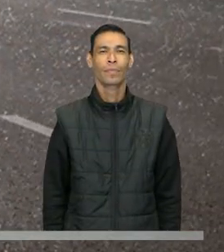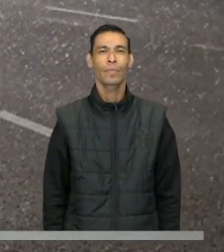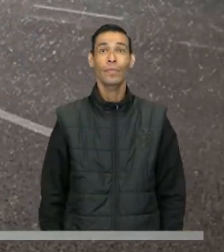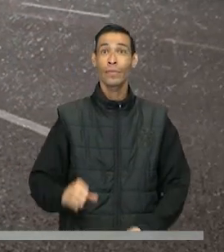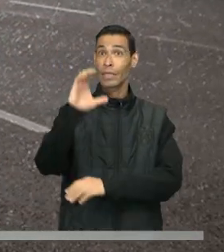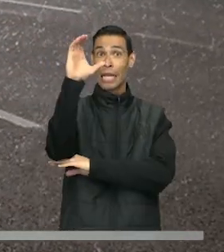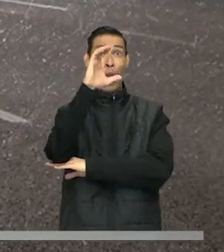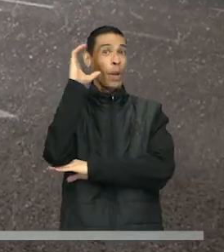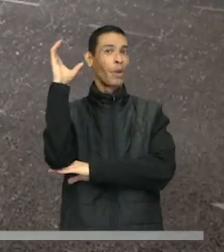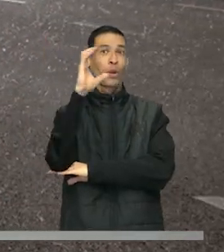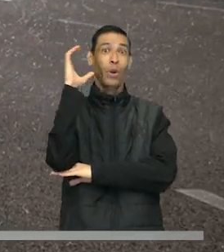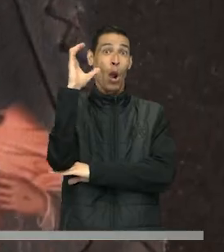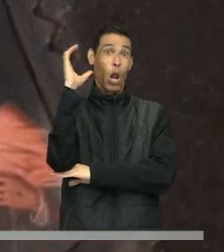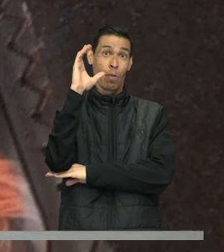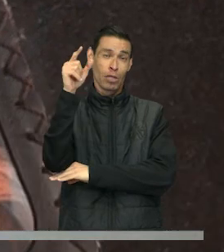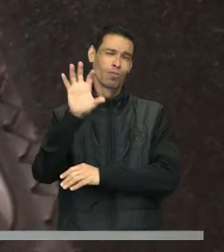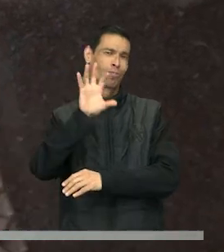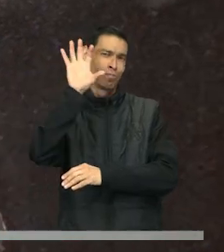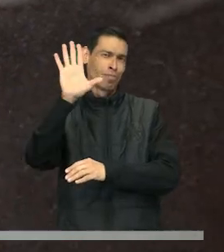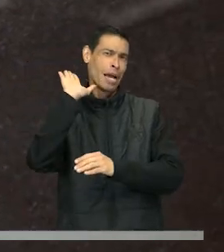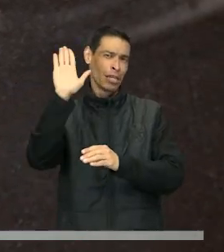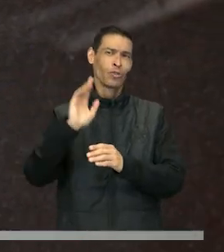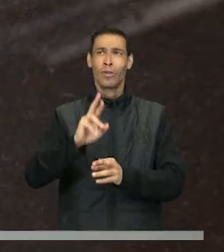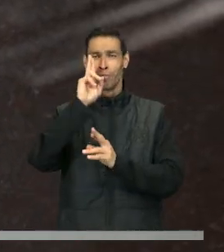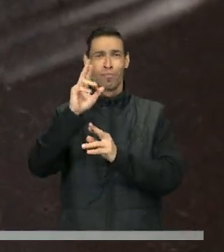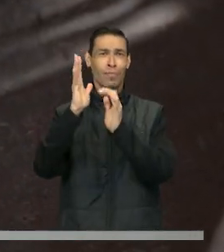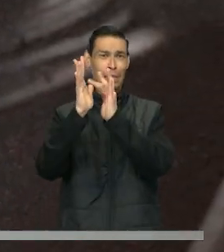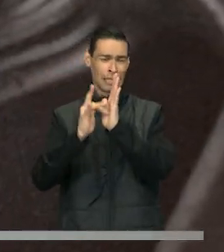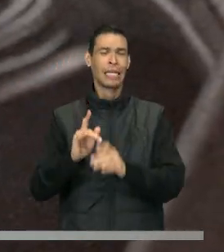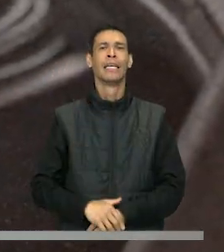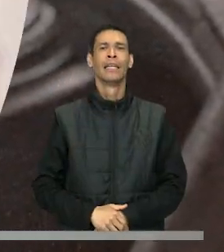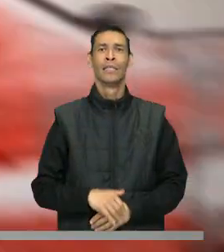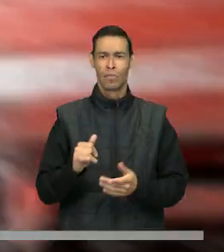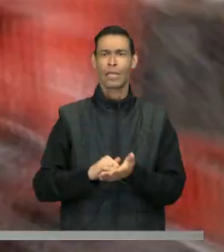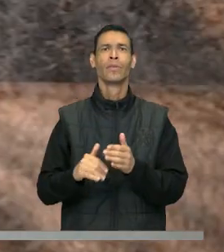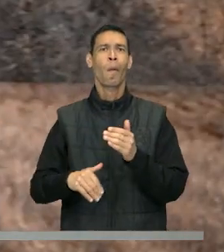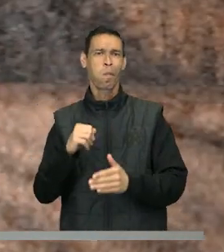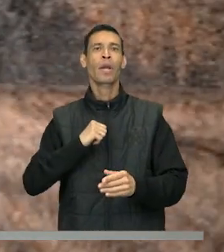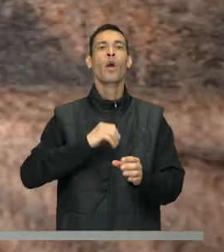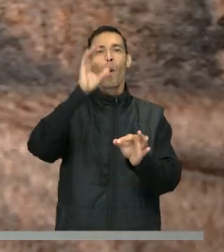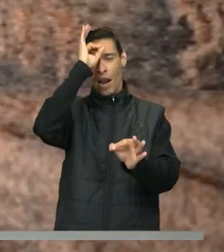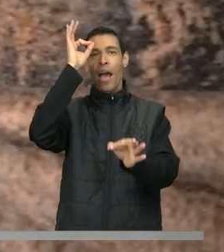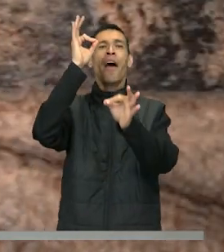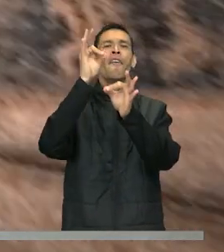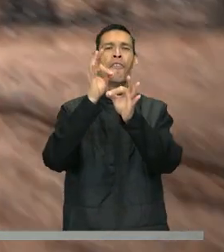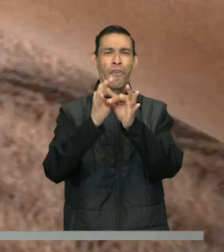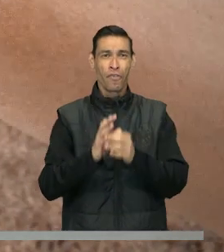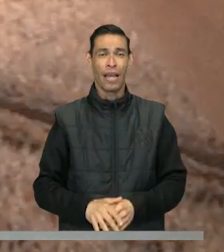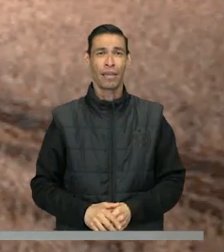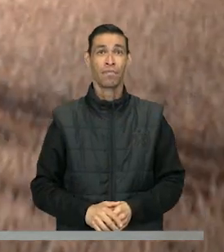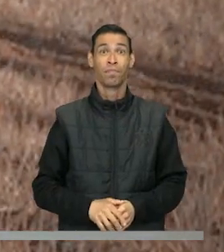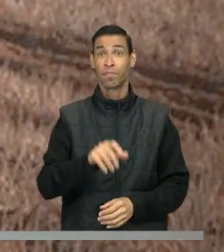el país del divino niño. Desde ahí ya entendemos su relación con la fe, la diversa fe. Un país laico donde